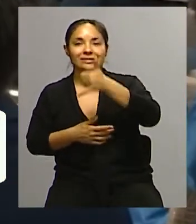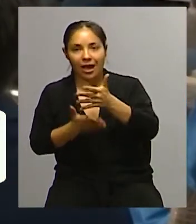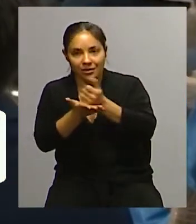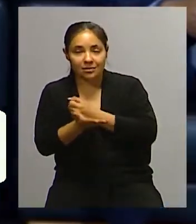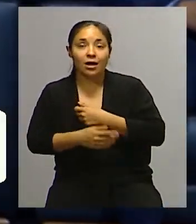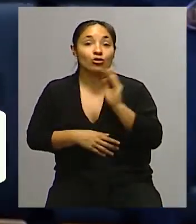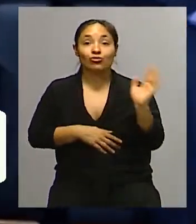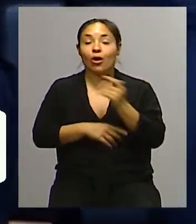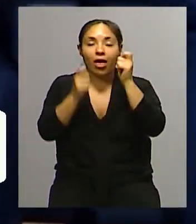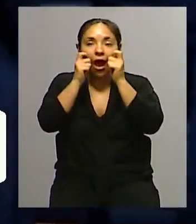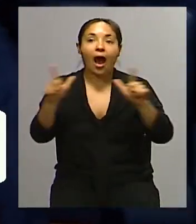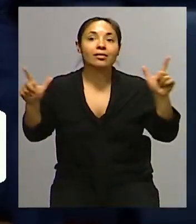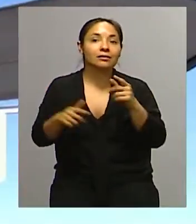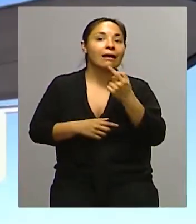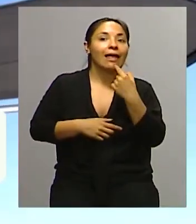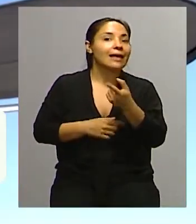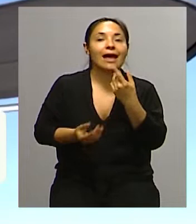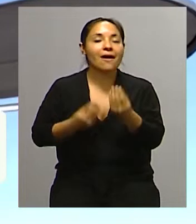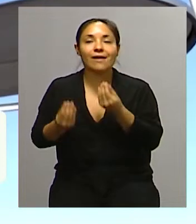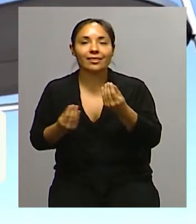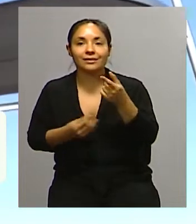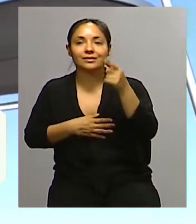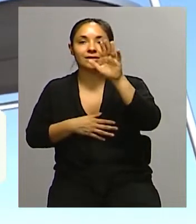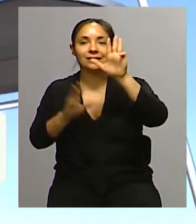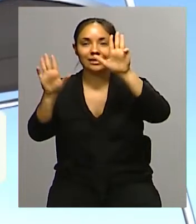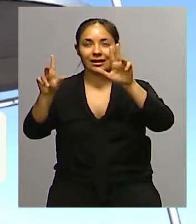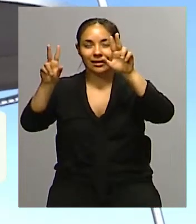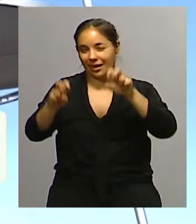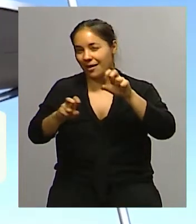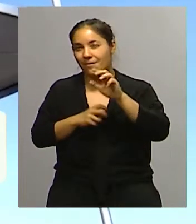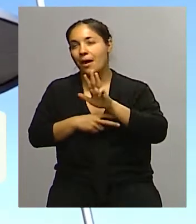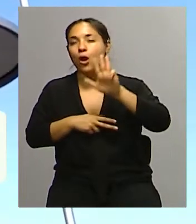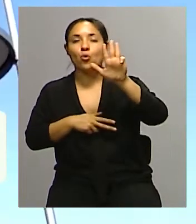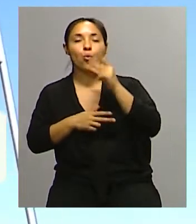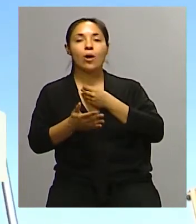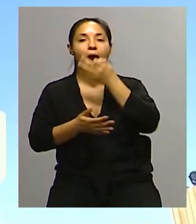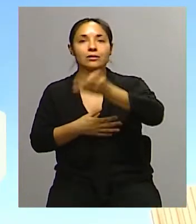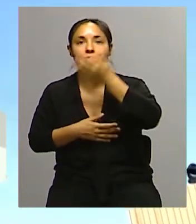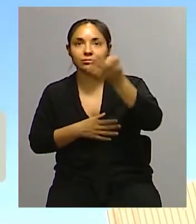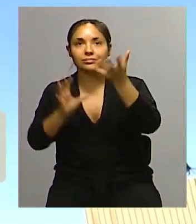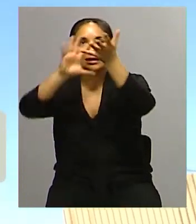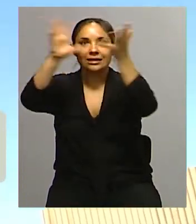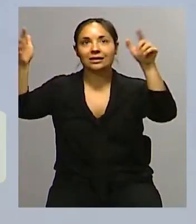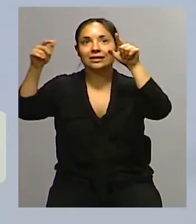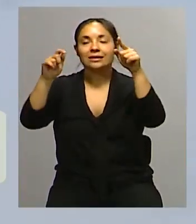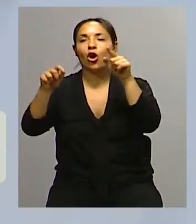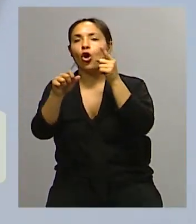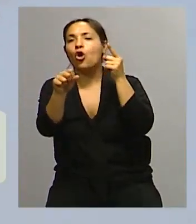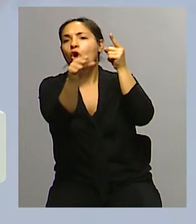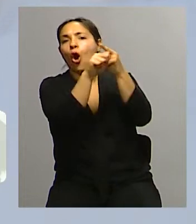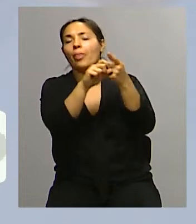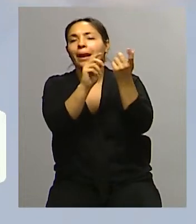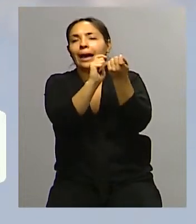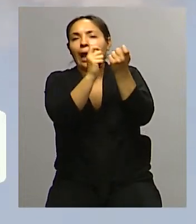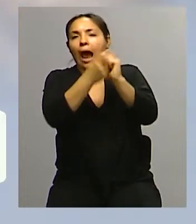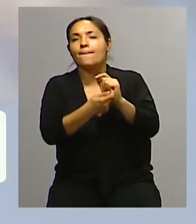en relación a cómo va a ser su política estratégica frente al cambio climático. Entonces, yo diría que